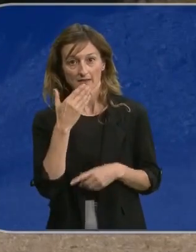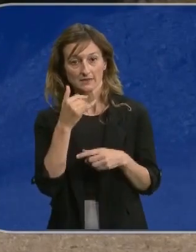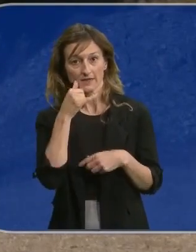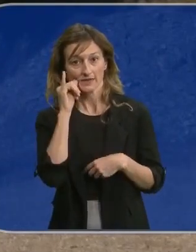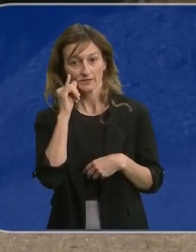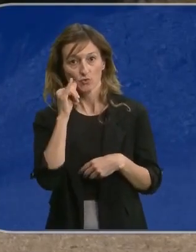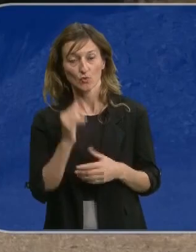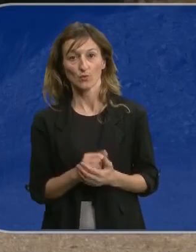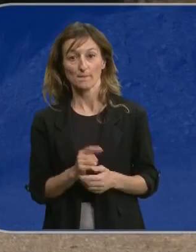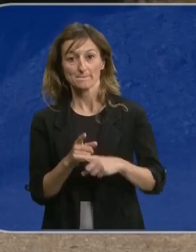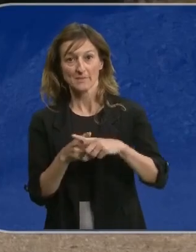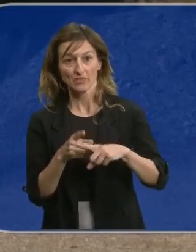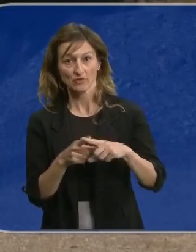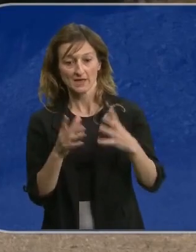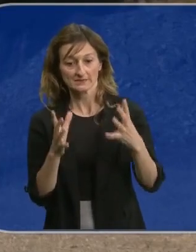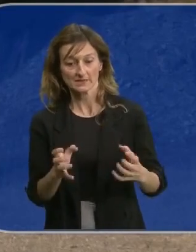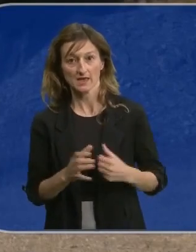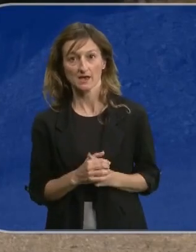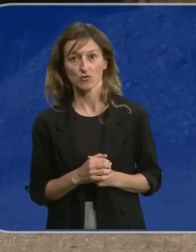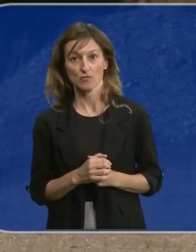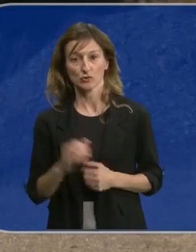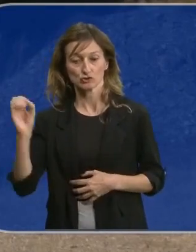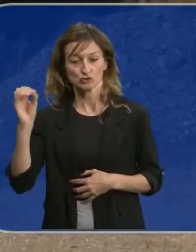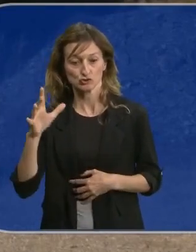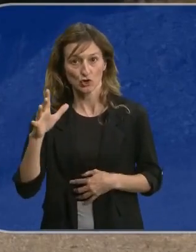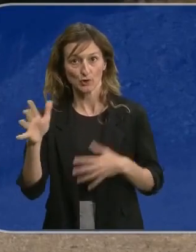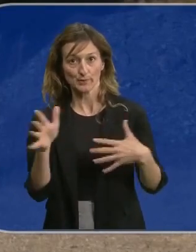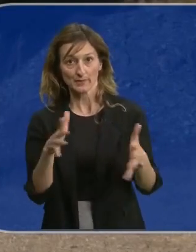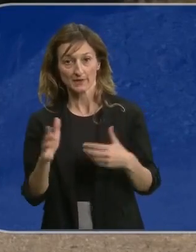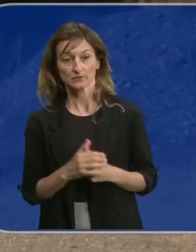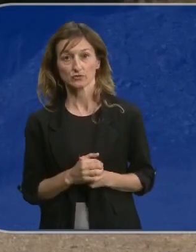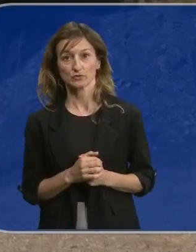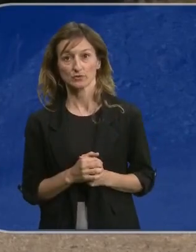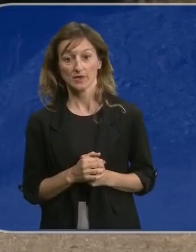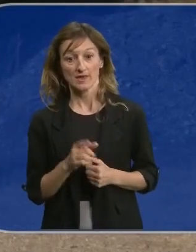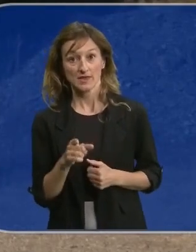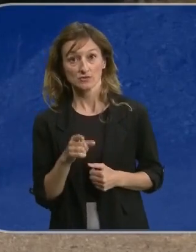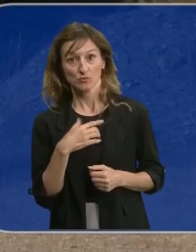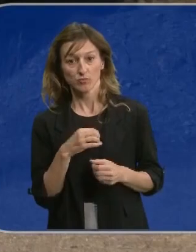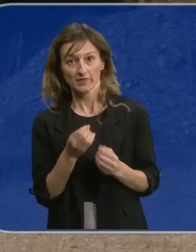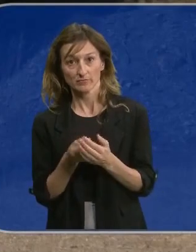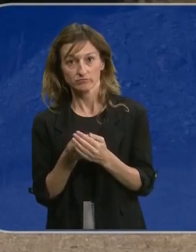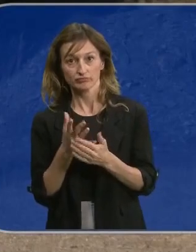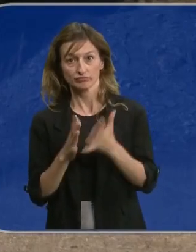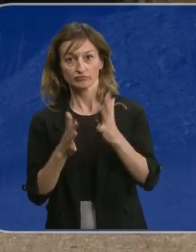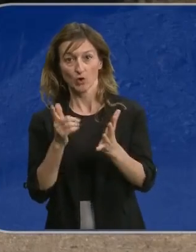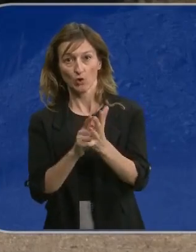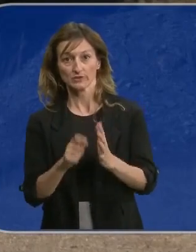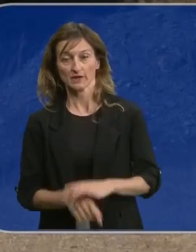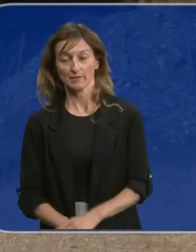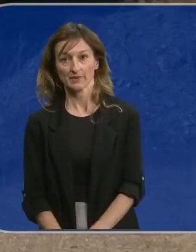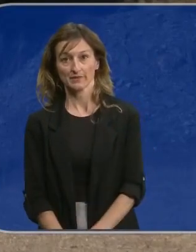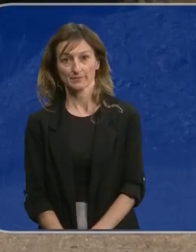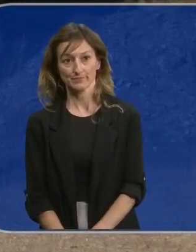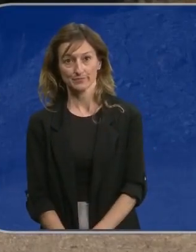mediodía mediodía Se deseca más la vegetación por la insolación sopla más viento Entonces eso puede avivar reactividad reactivar